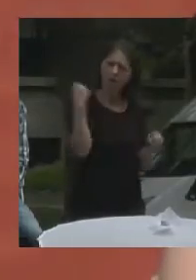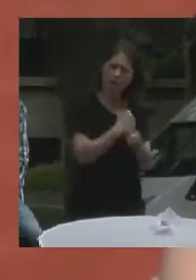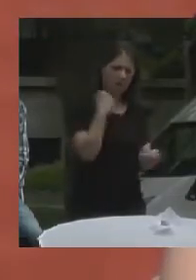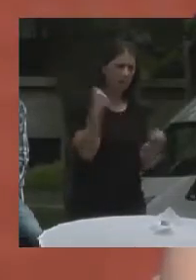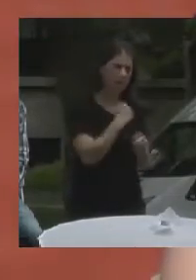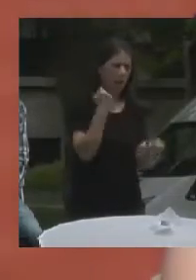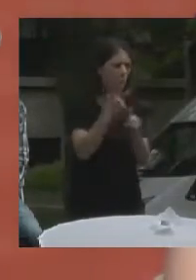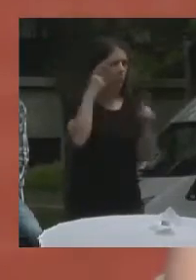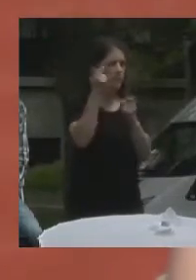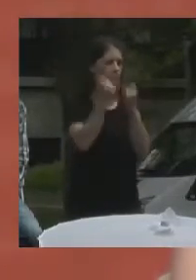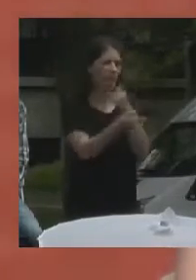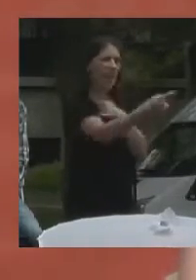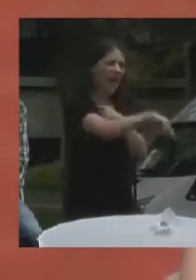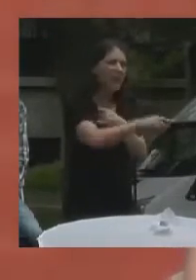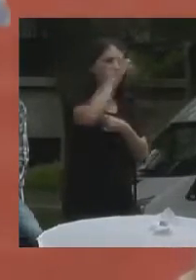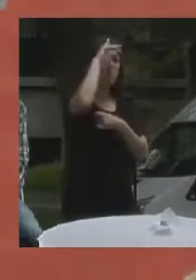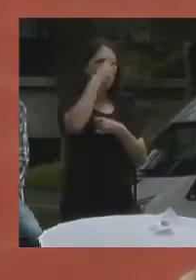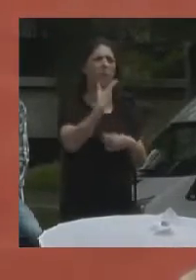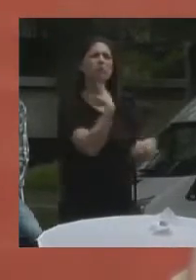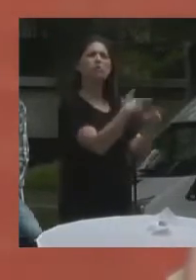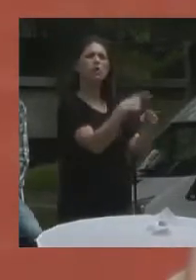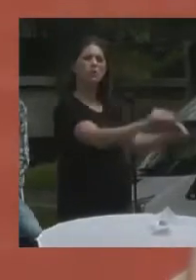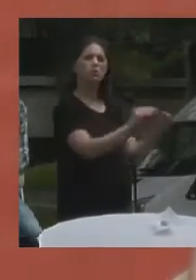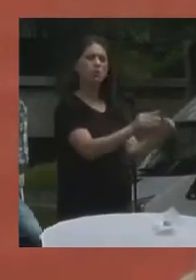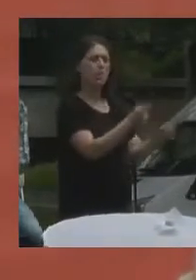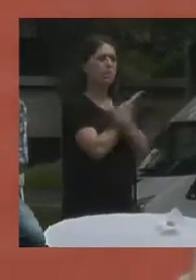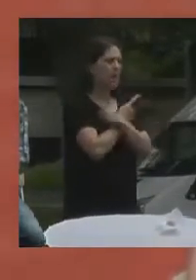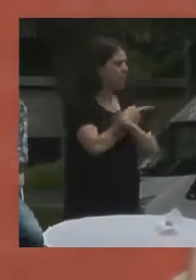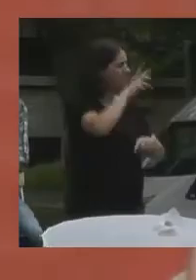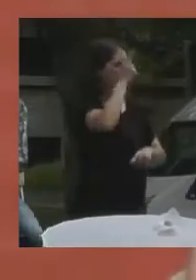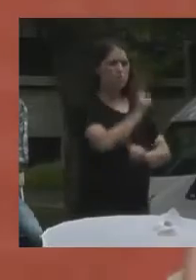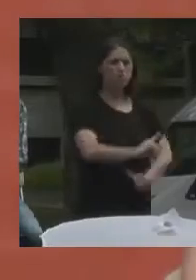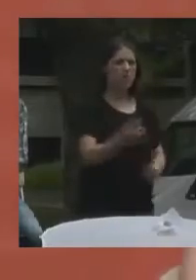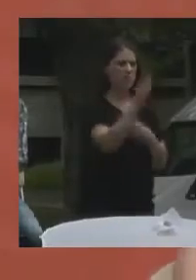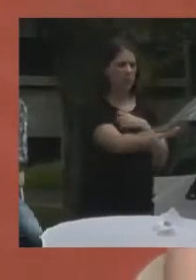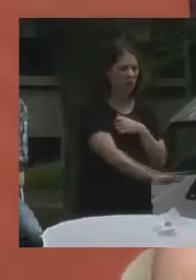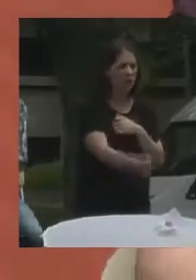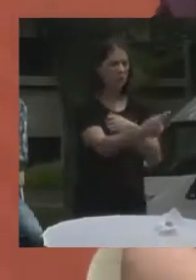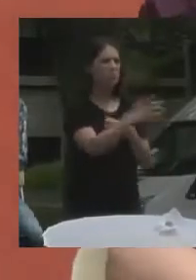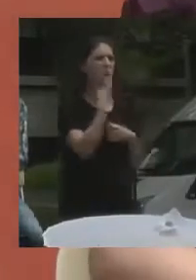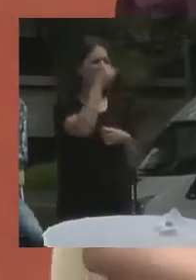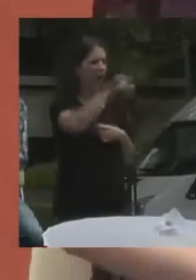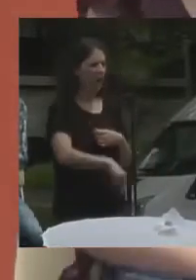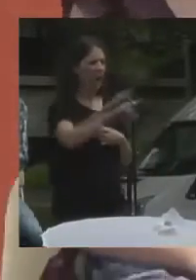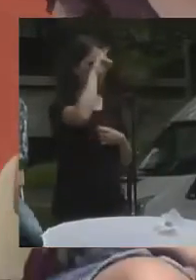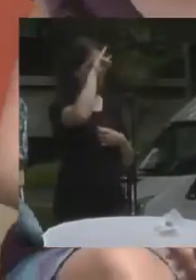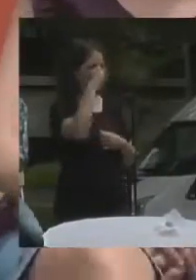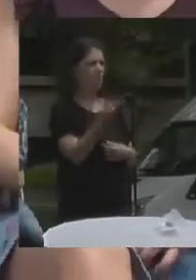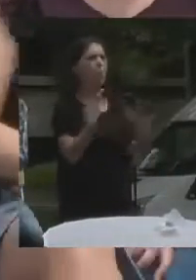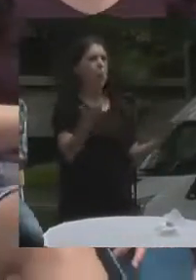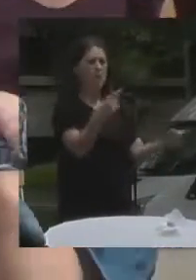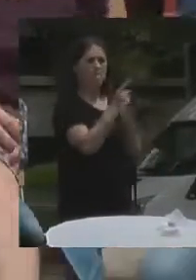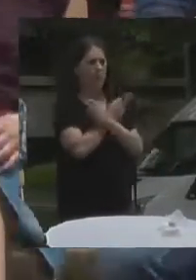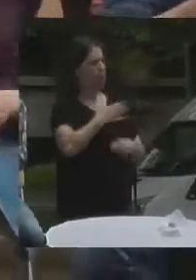que os meniños do país non estean preocupados polo paro. Non pode ser un país de meniños preocupados polo paro. Eso non pode ser.